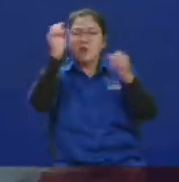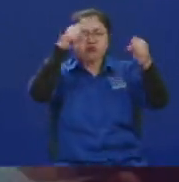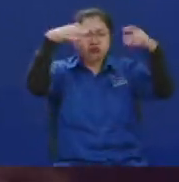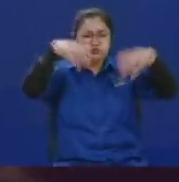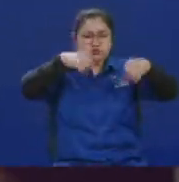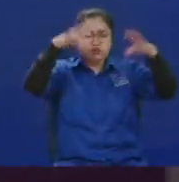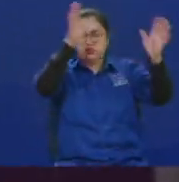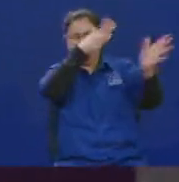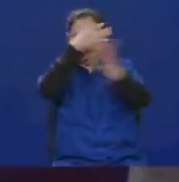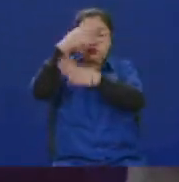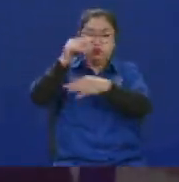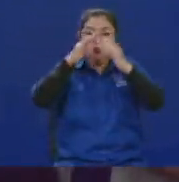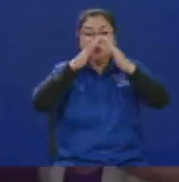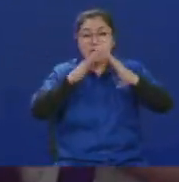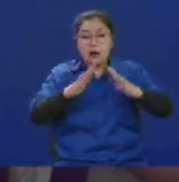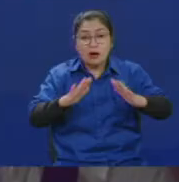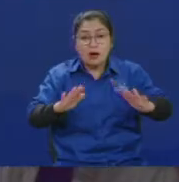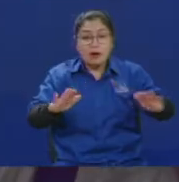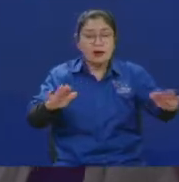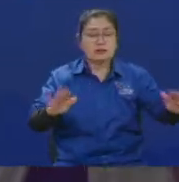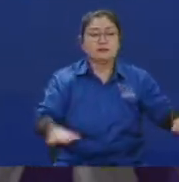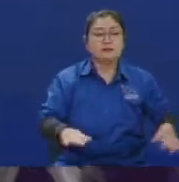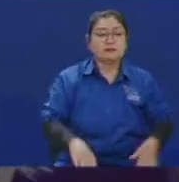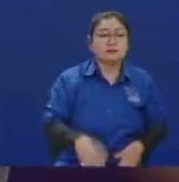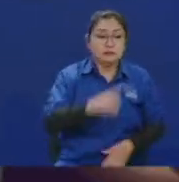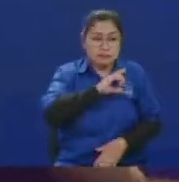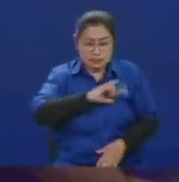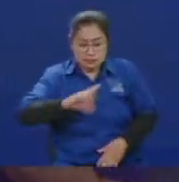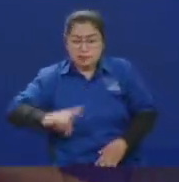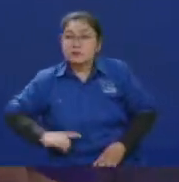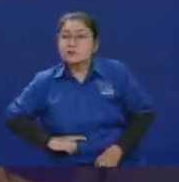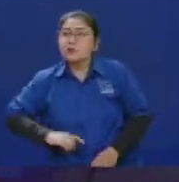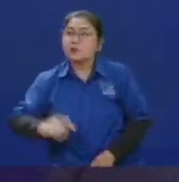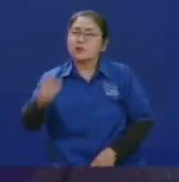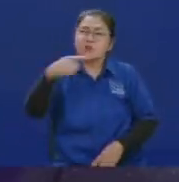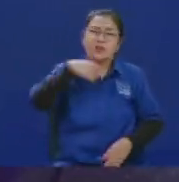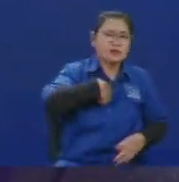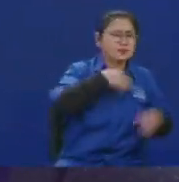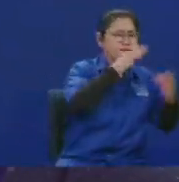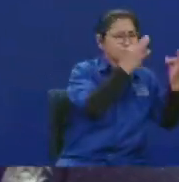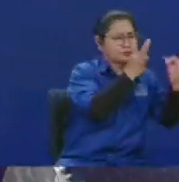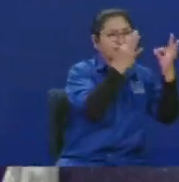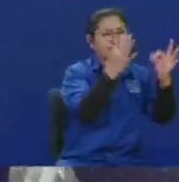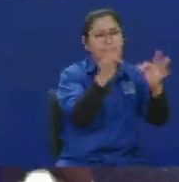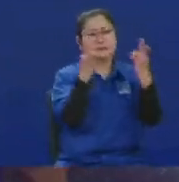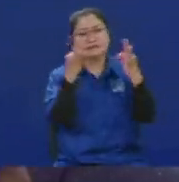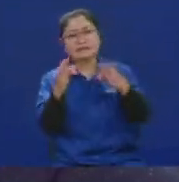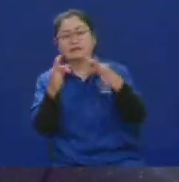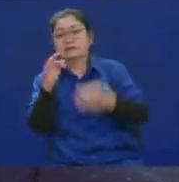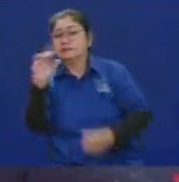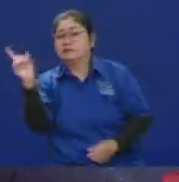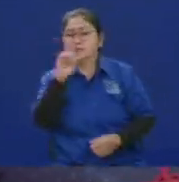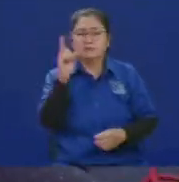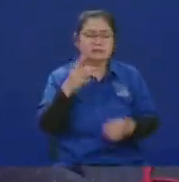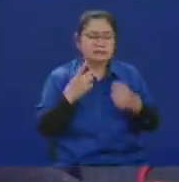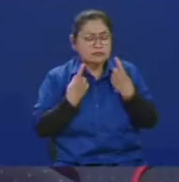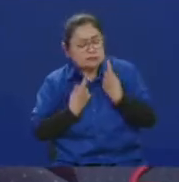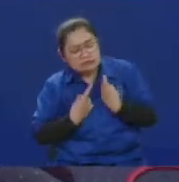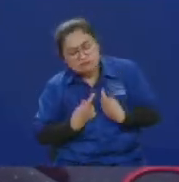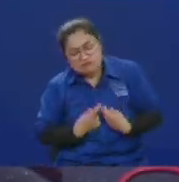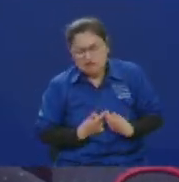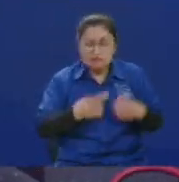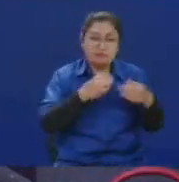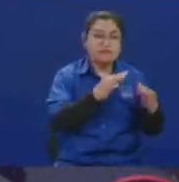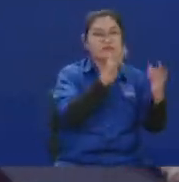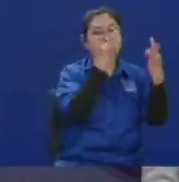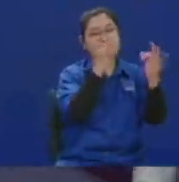la lluvia y la tempestad. ¡Este es el Cristo! Este es el Cristo que yo predico, y no me canso